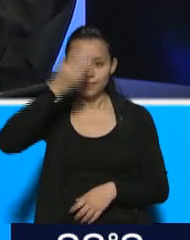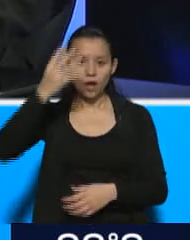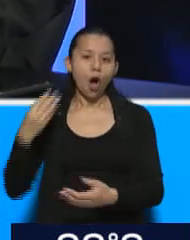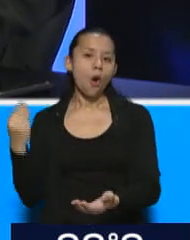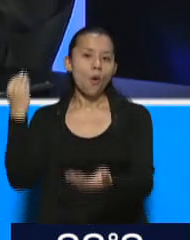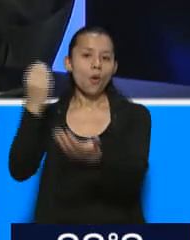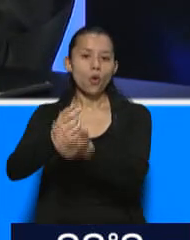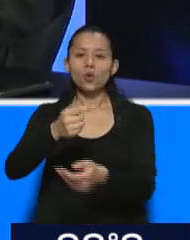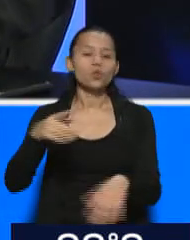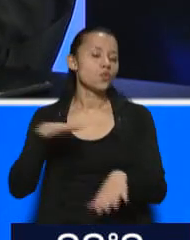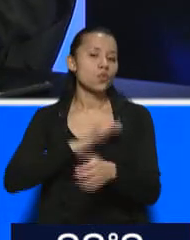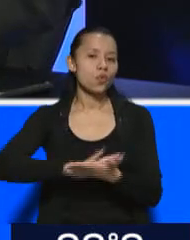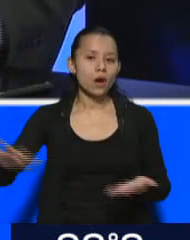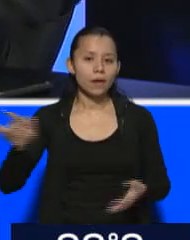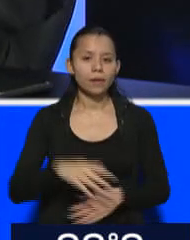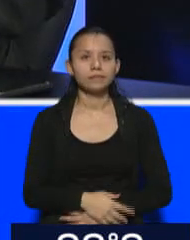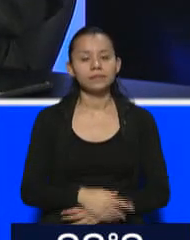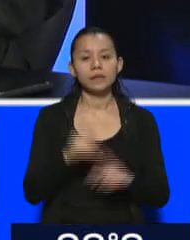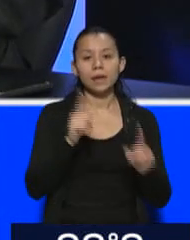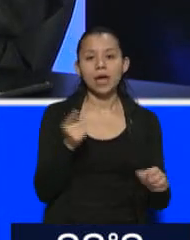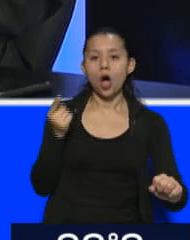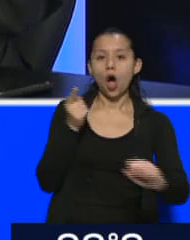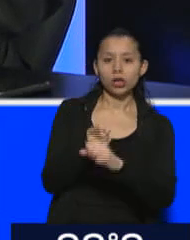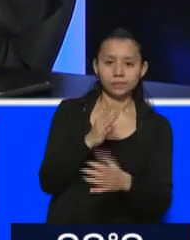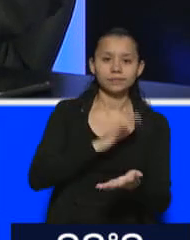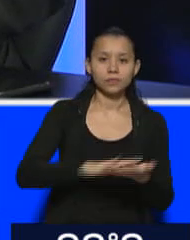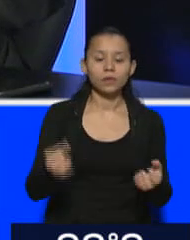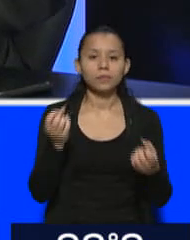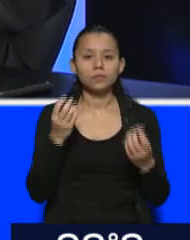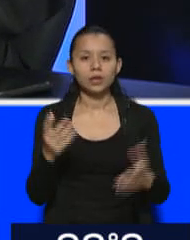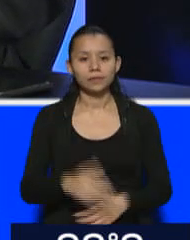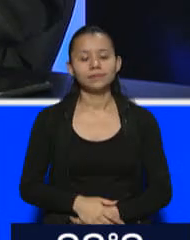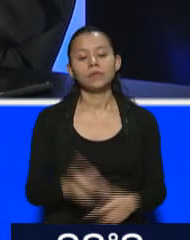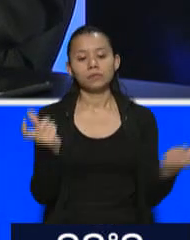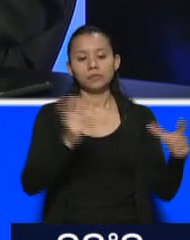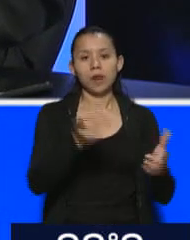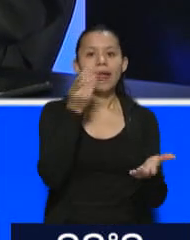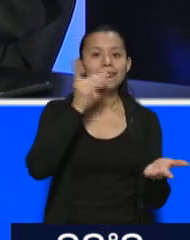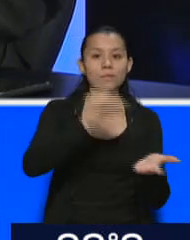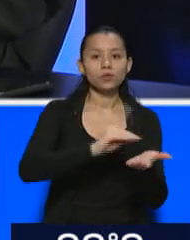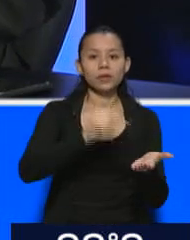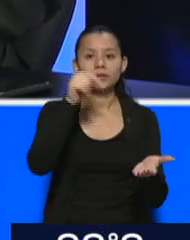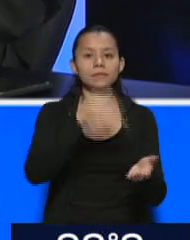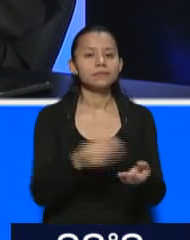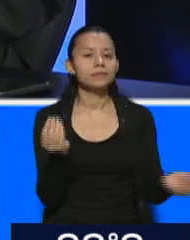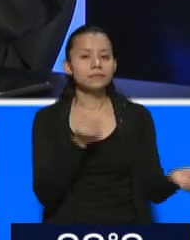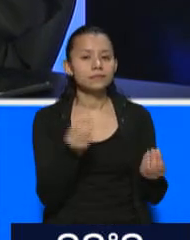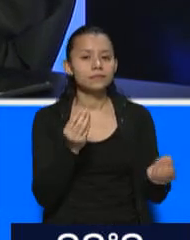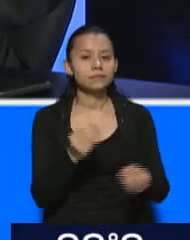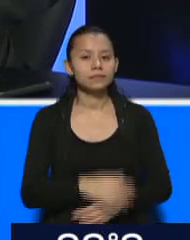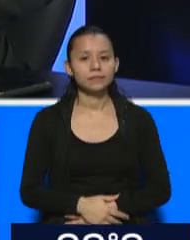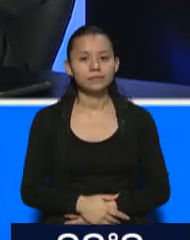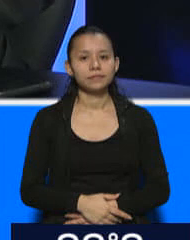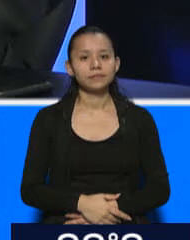menos lo mismo, tienen los mismos legisladores después de las últimas elecciones en diputados, baja levemente en la Cámara de